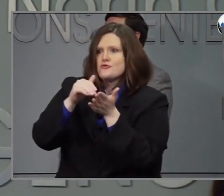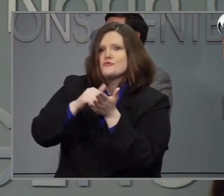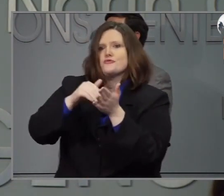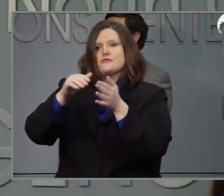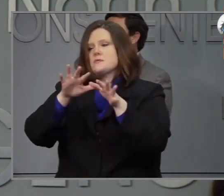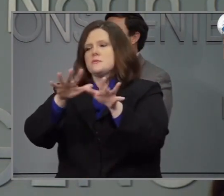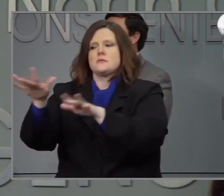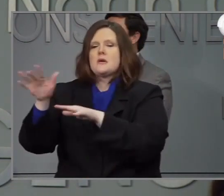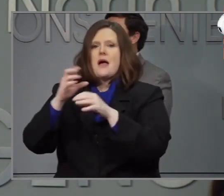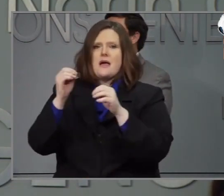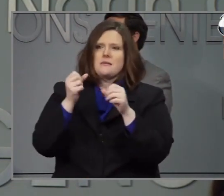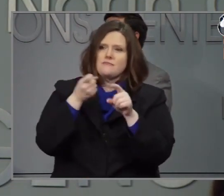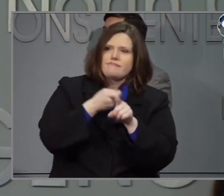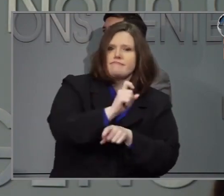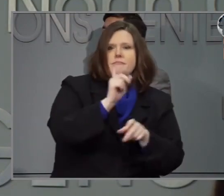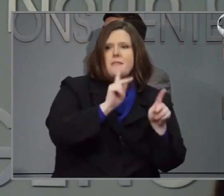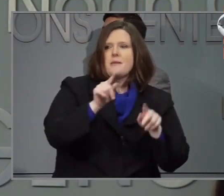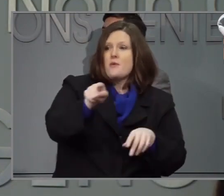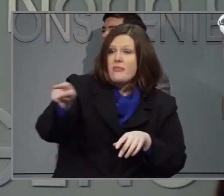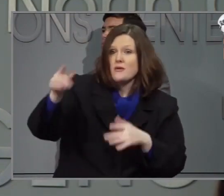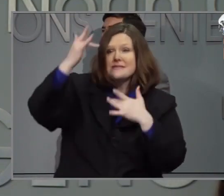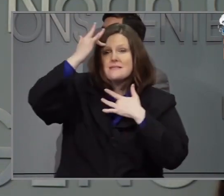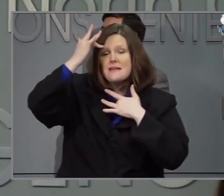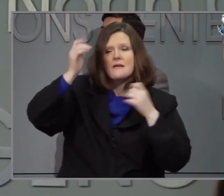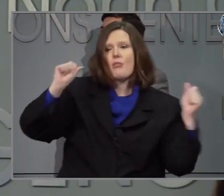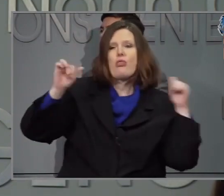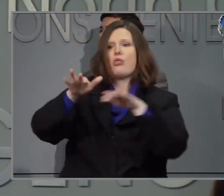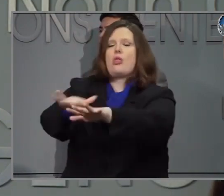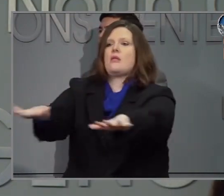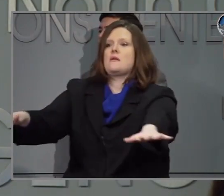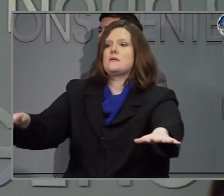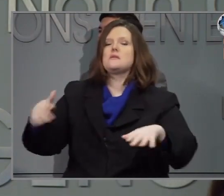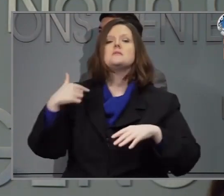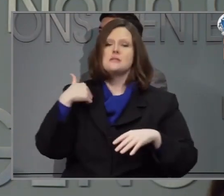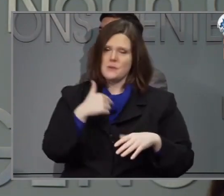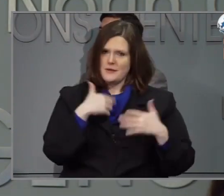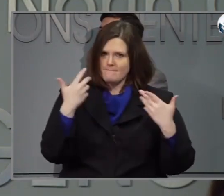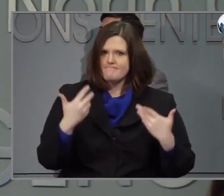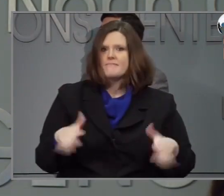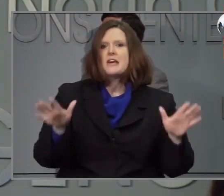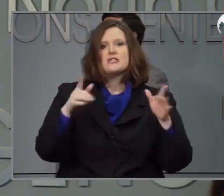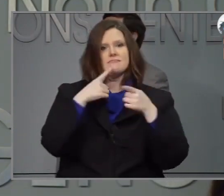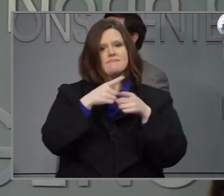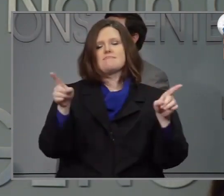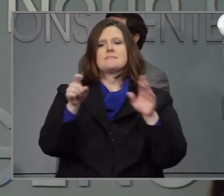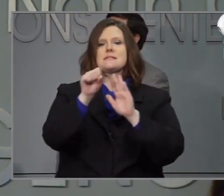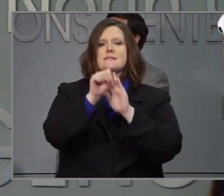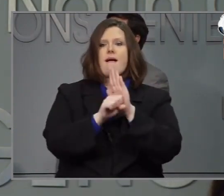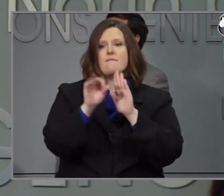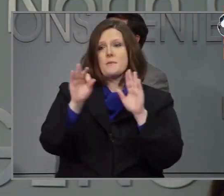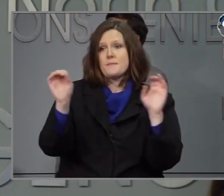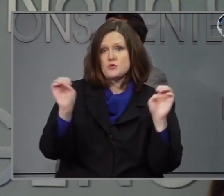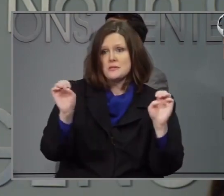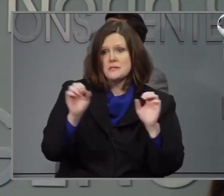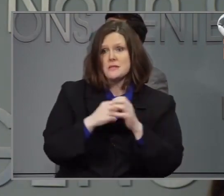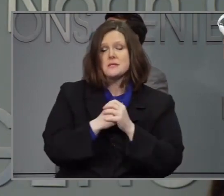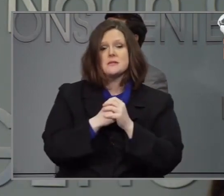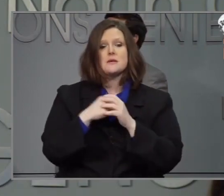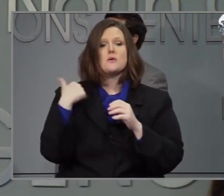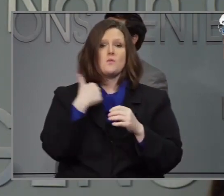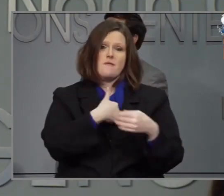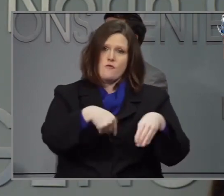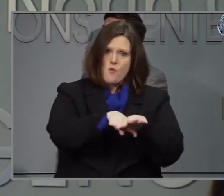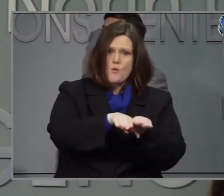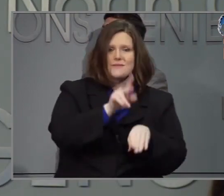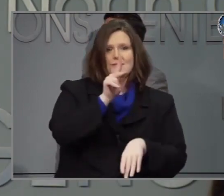y poner en peligro a los enfermos de gravedad hemos declarado un estado de emergencia hemos cerrado todas las